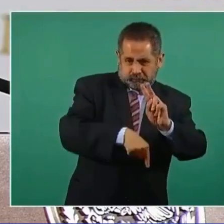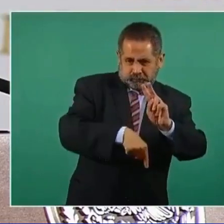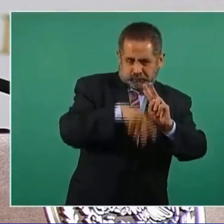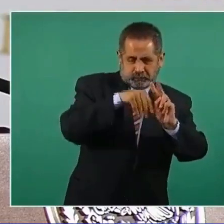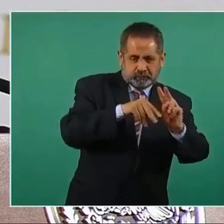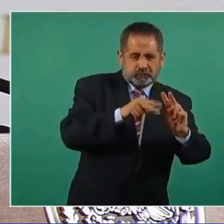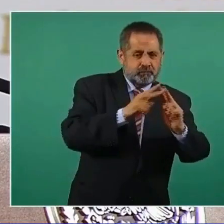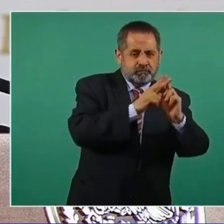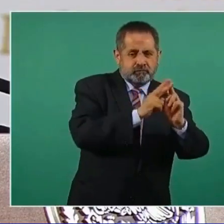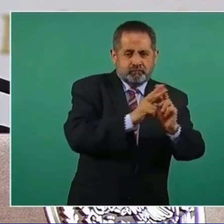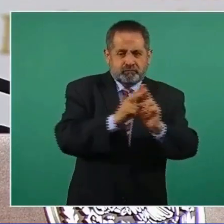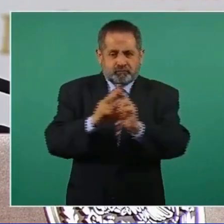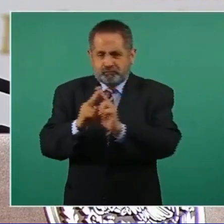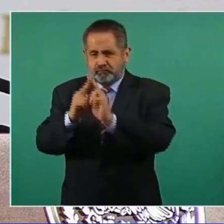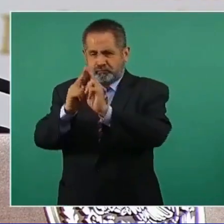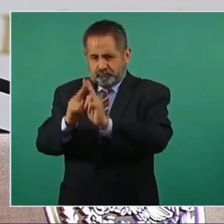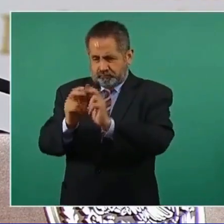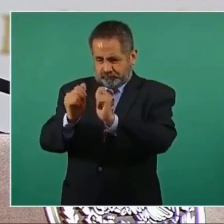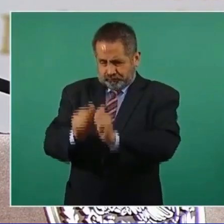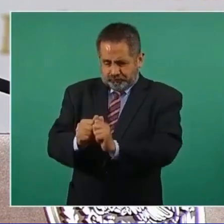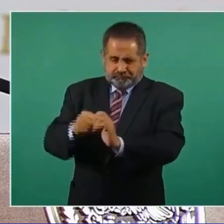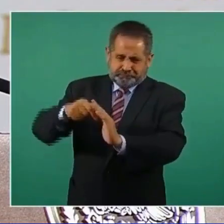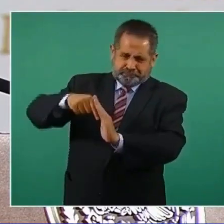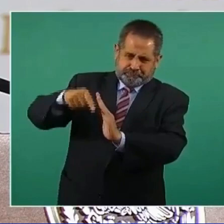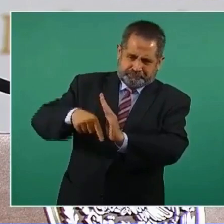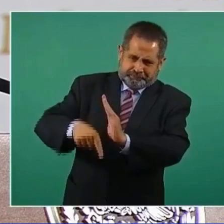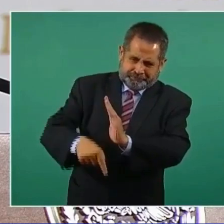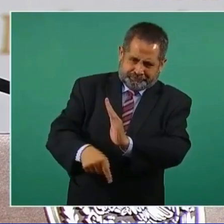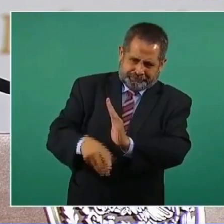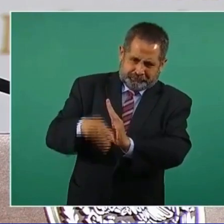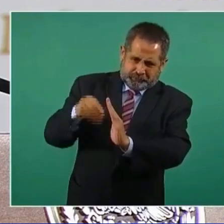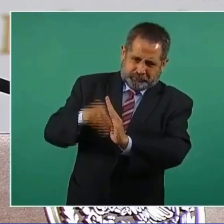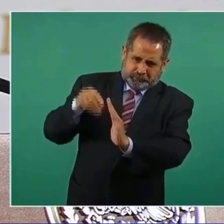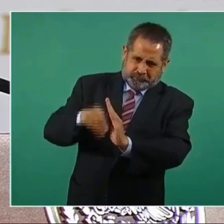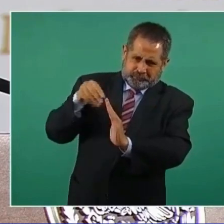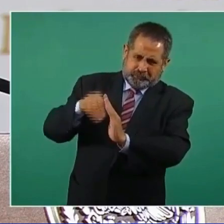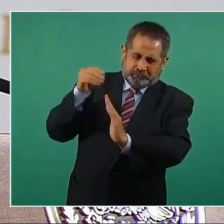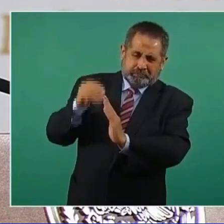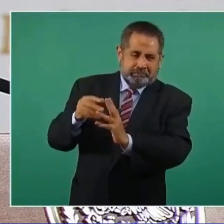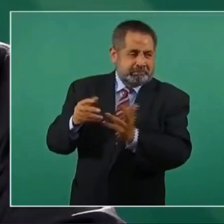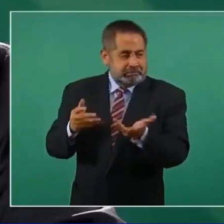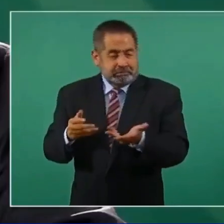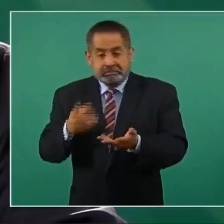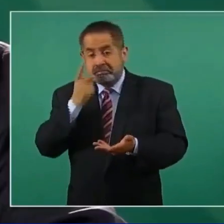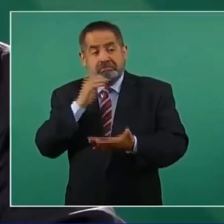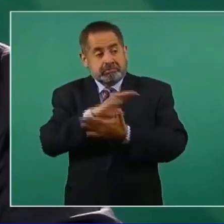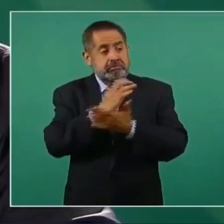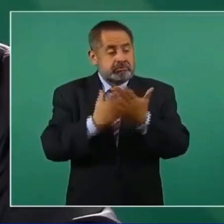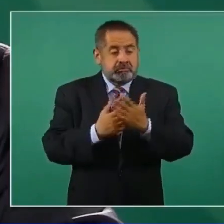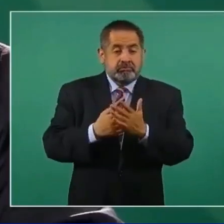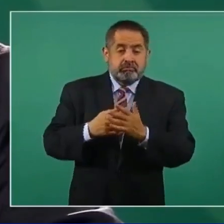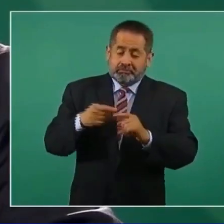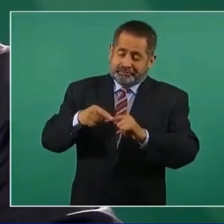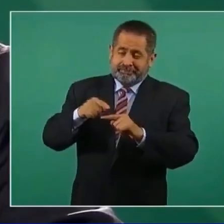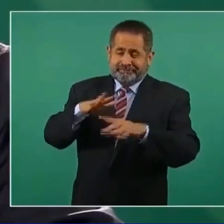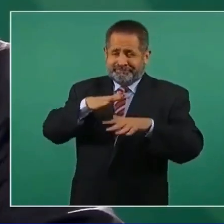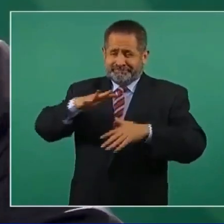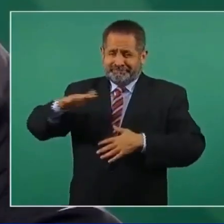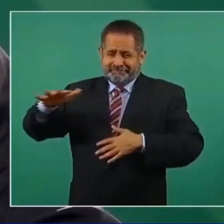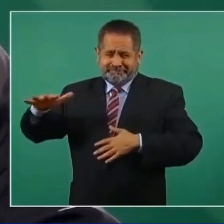llevar a cabo contratos para supuestamente extraer petróleo de aguas